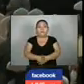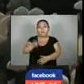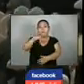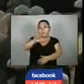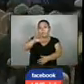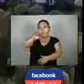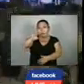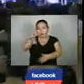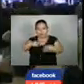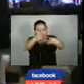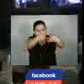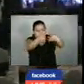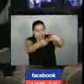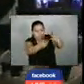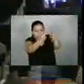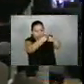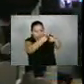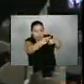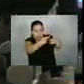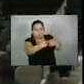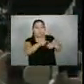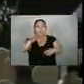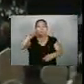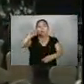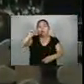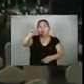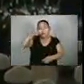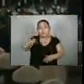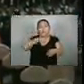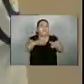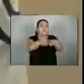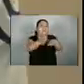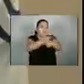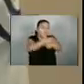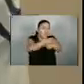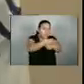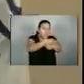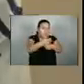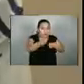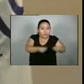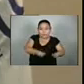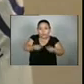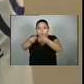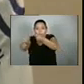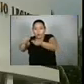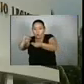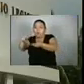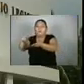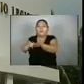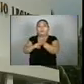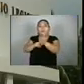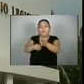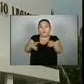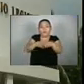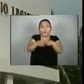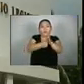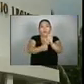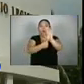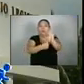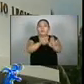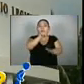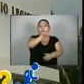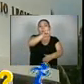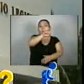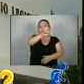34 reformas al Código Electoral y a la Ley de Partidos Políticos serán presentadas este jueves por los magistrados del Tribunal